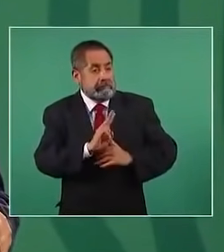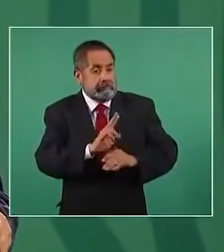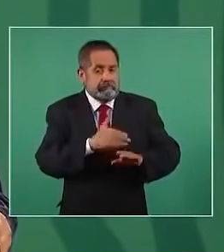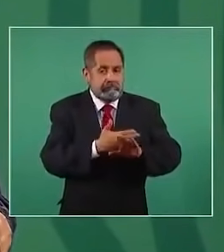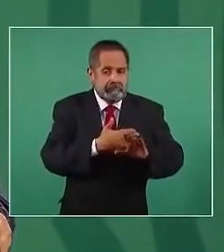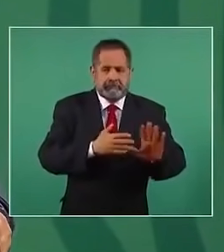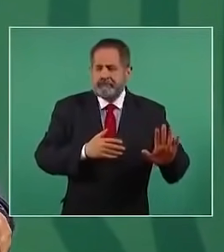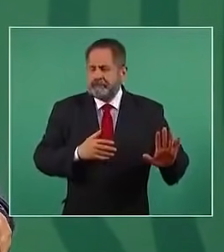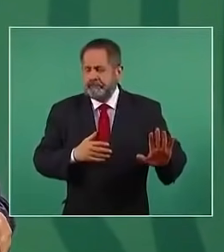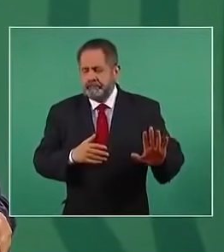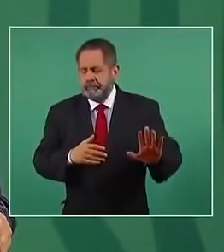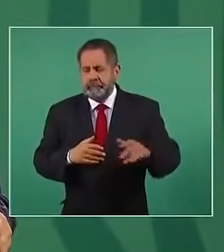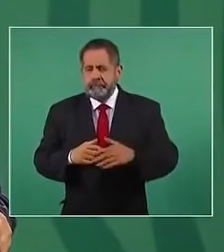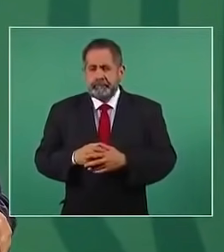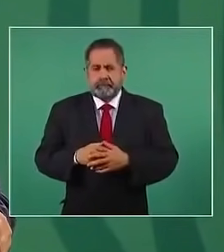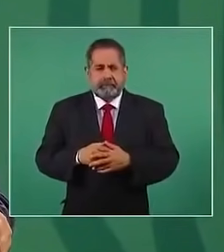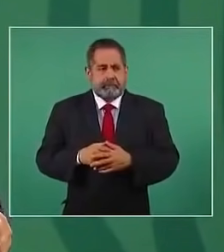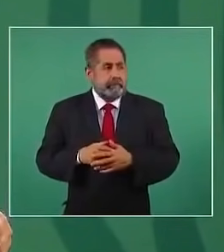d